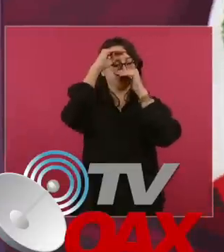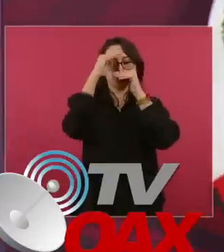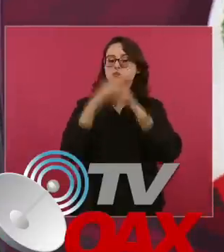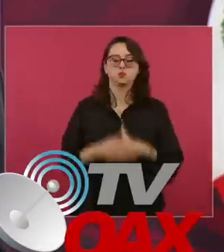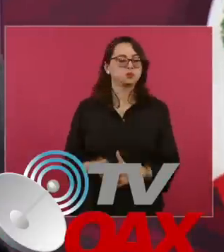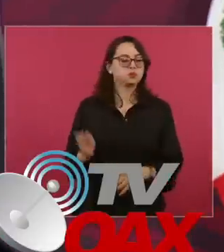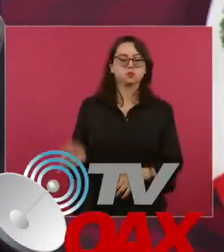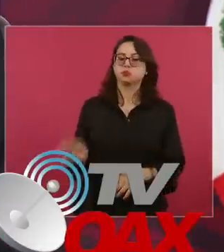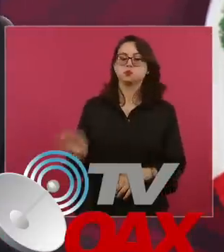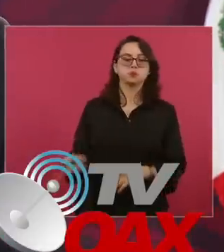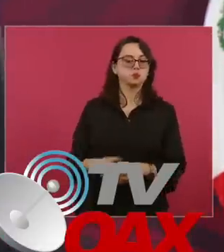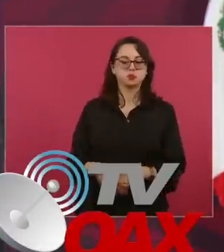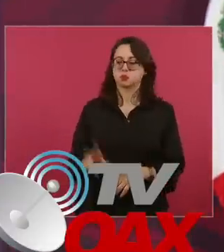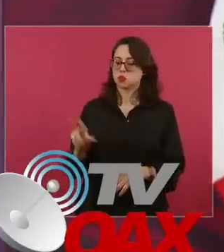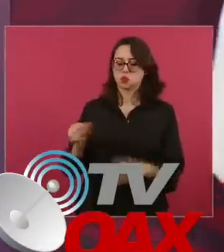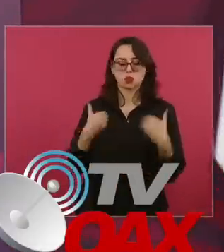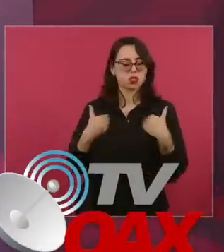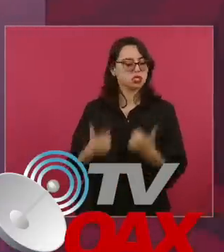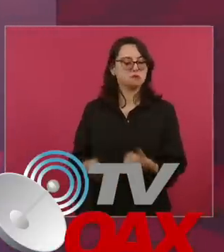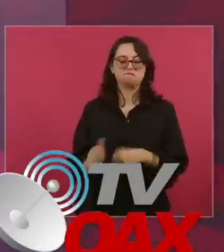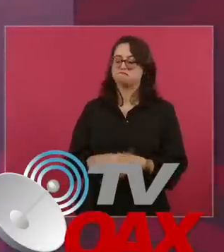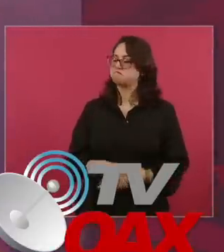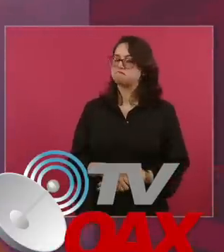aplicarse es la ley del talión.